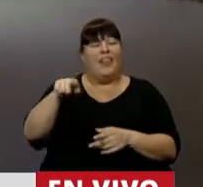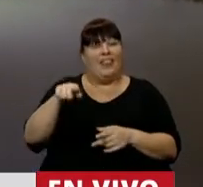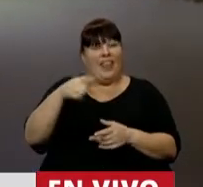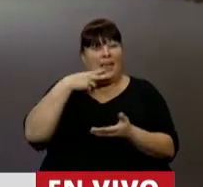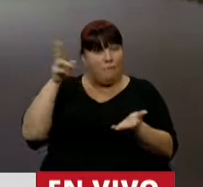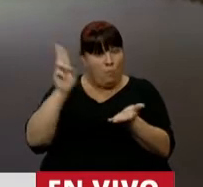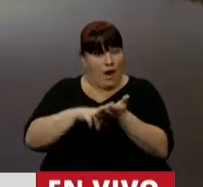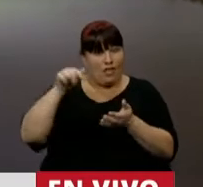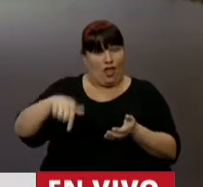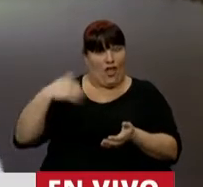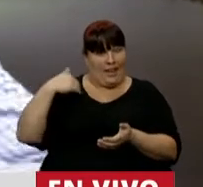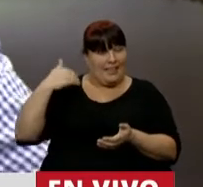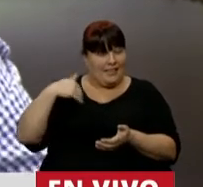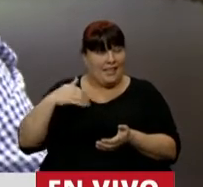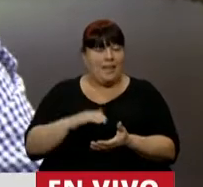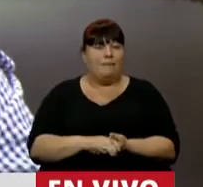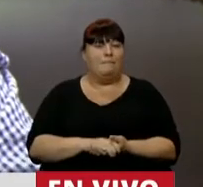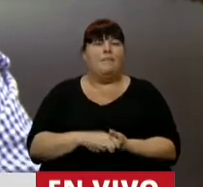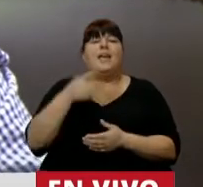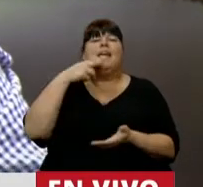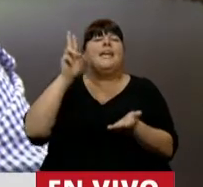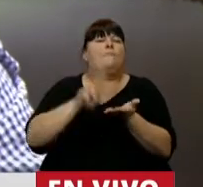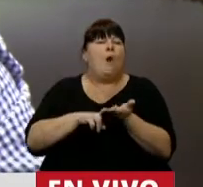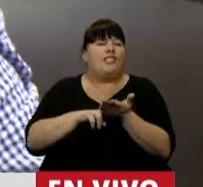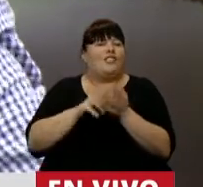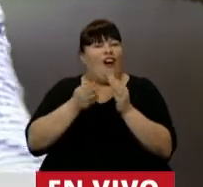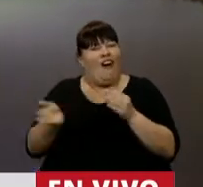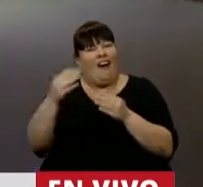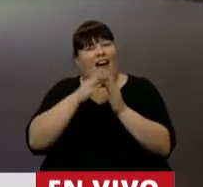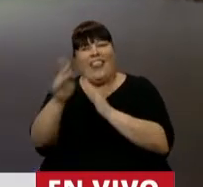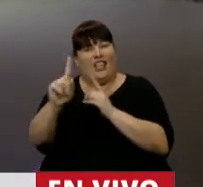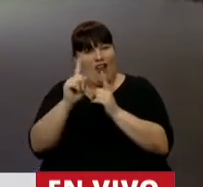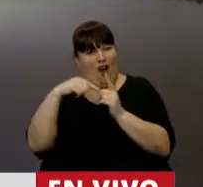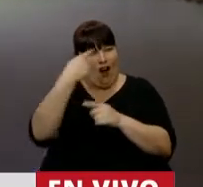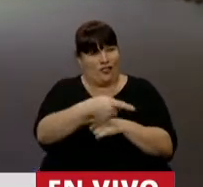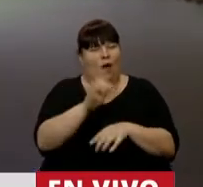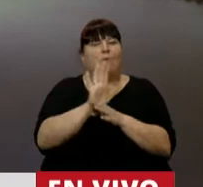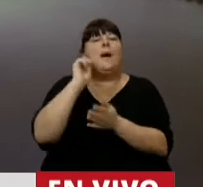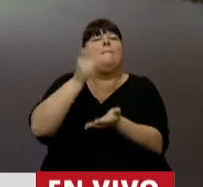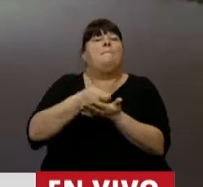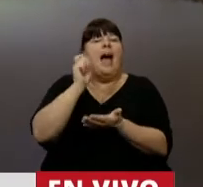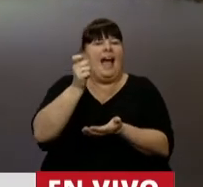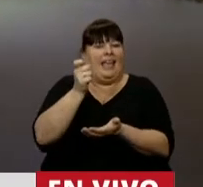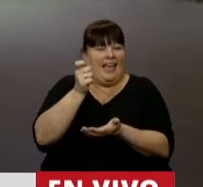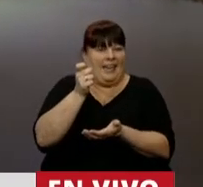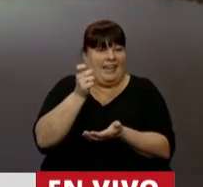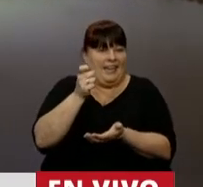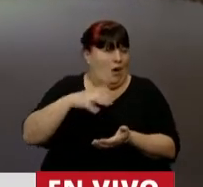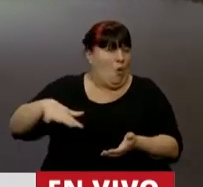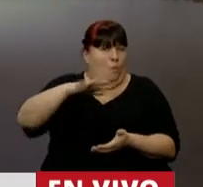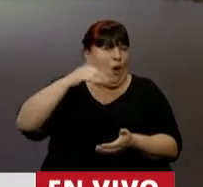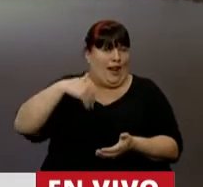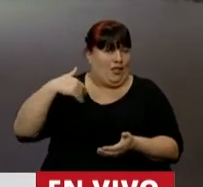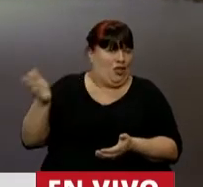los impuestos de este país son impuestos indirectos, quiere decir que los paga todo el